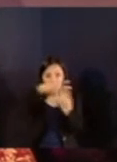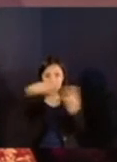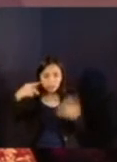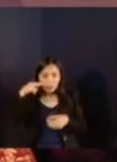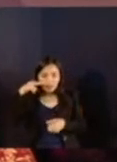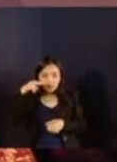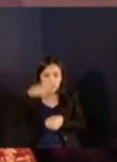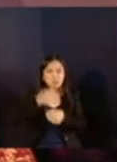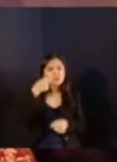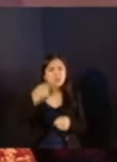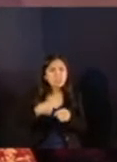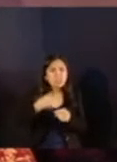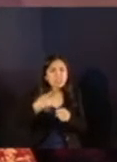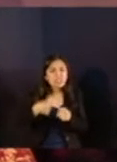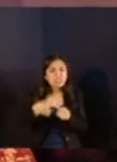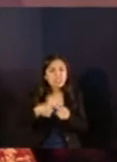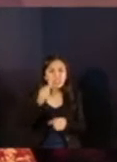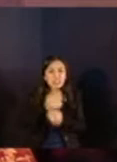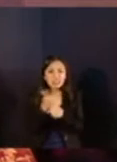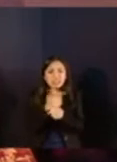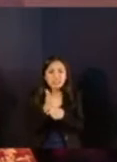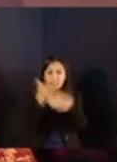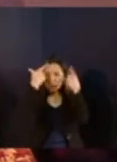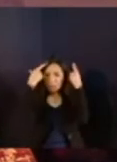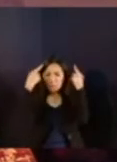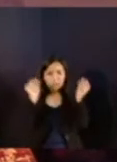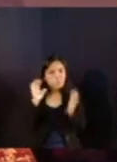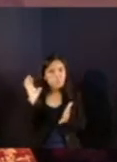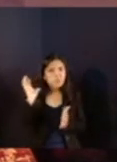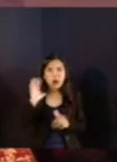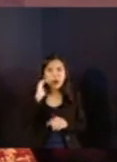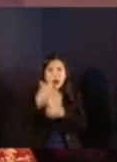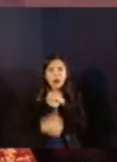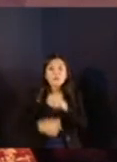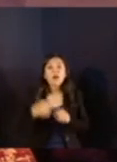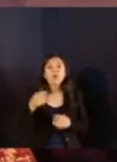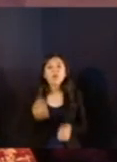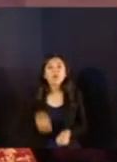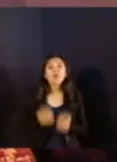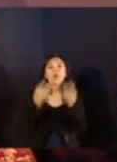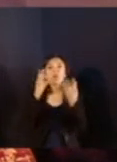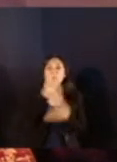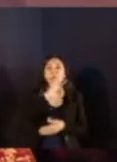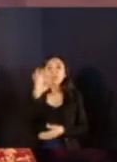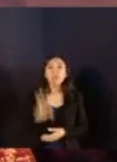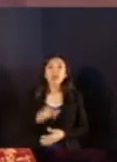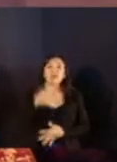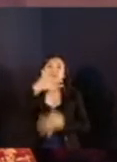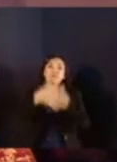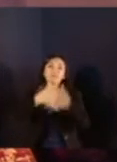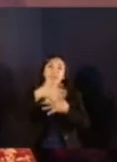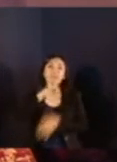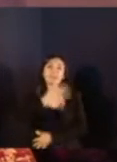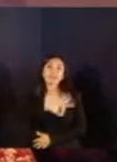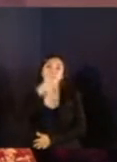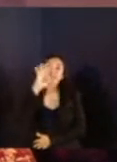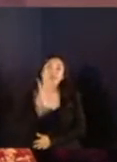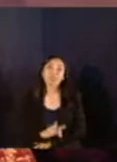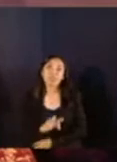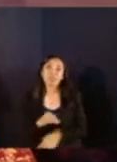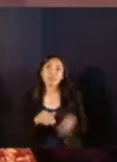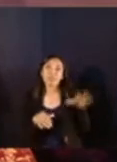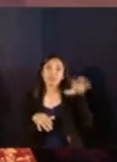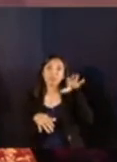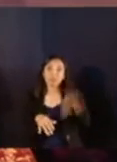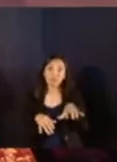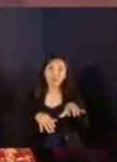Veracruz apenas alcanza poco más del 15%. O sea que el 85% de